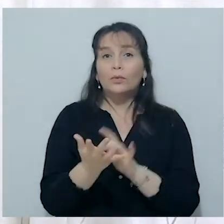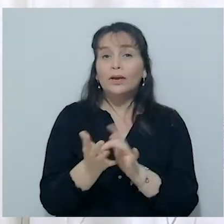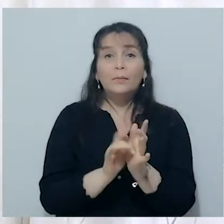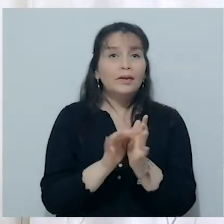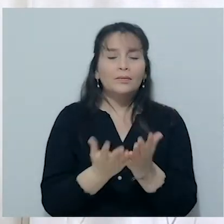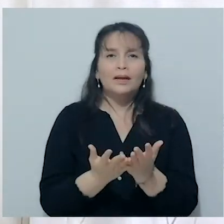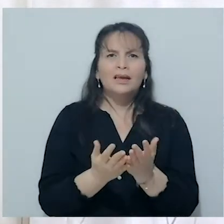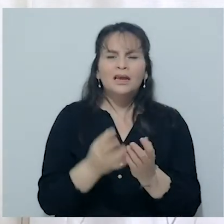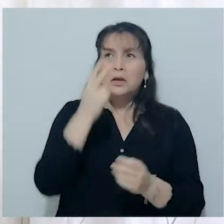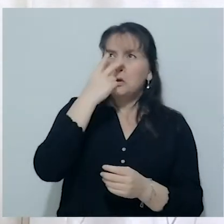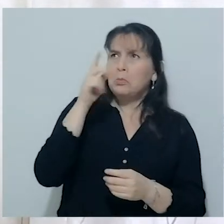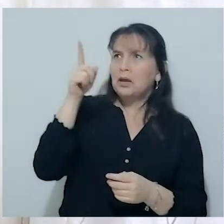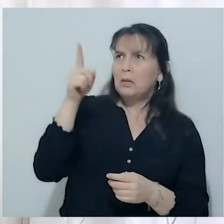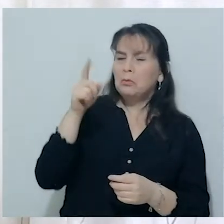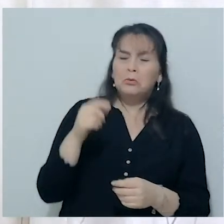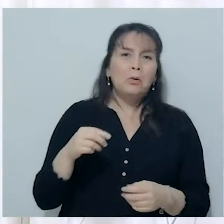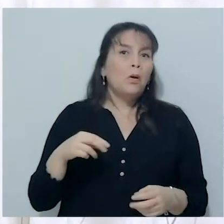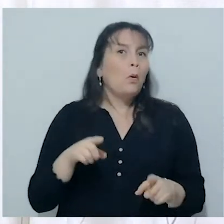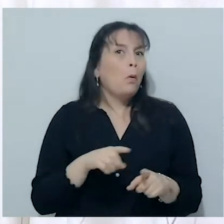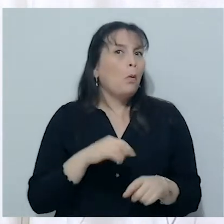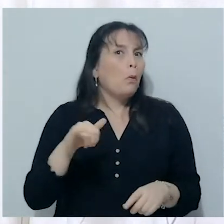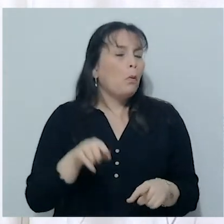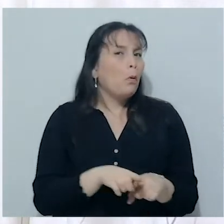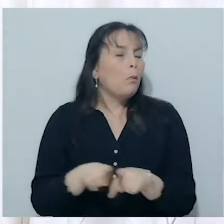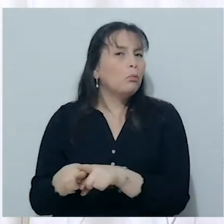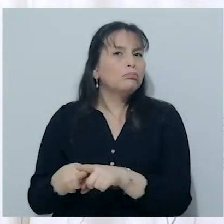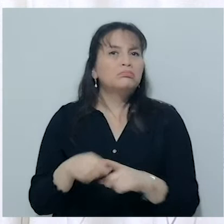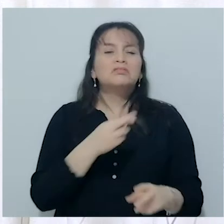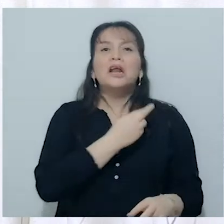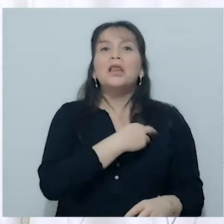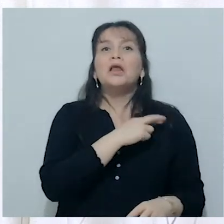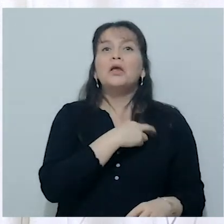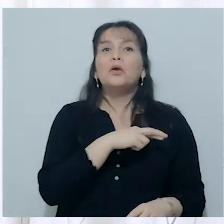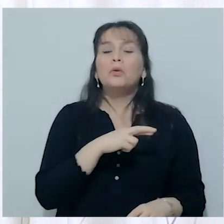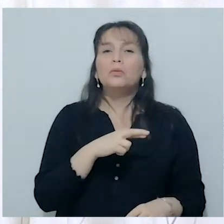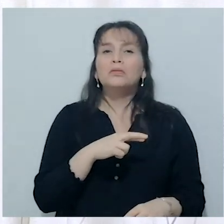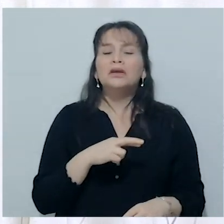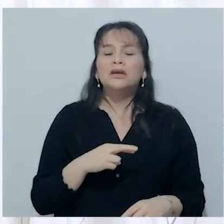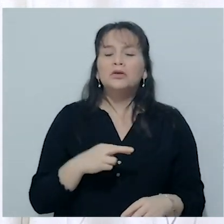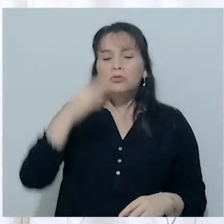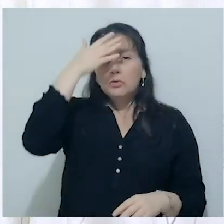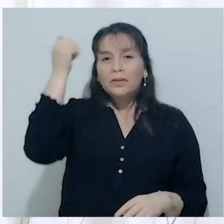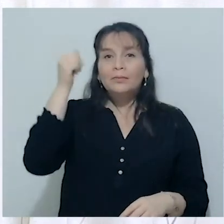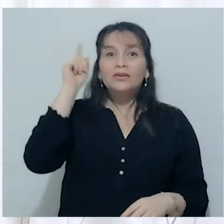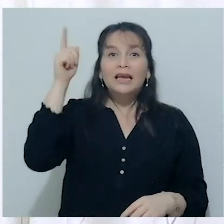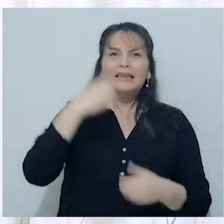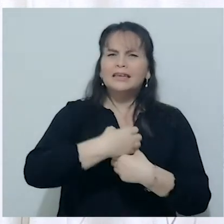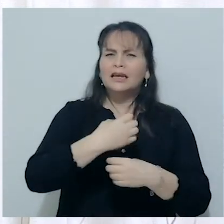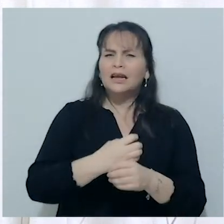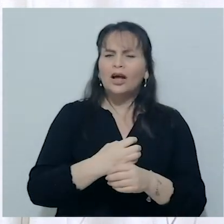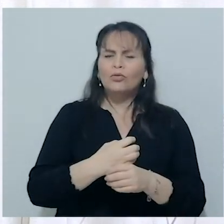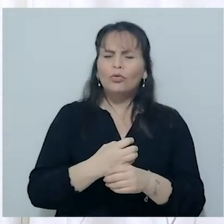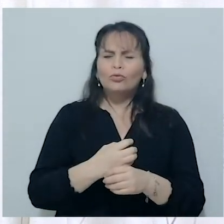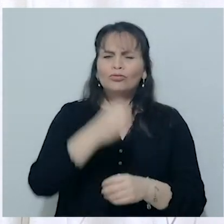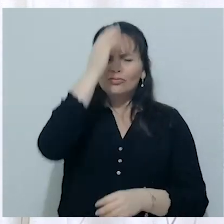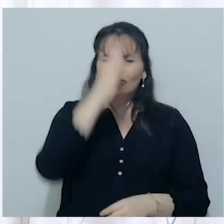ha revelado en la Sagrada Escritura. Y miramos a Dios como si fuera religión. Y nos olvidamos que Él es el